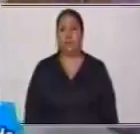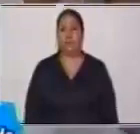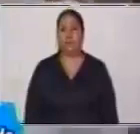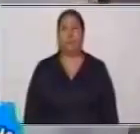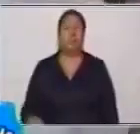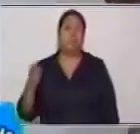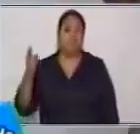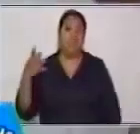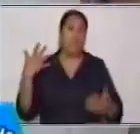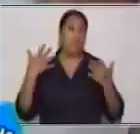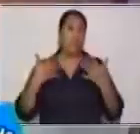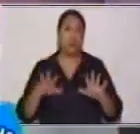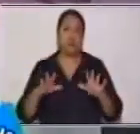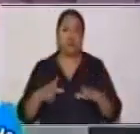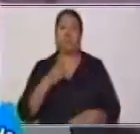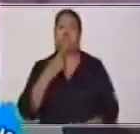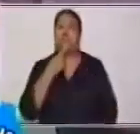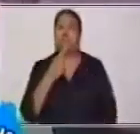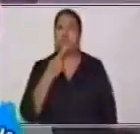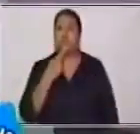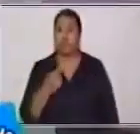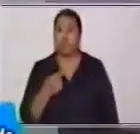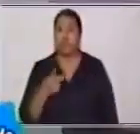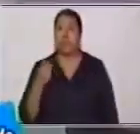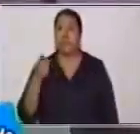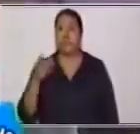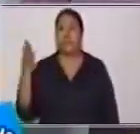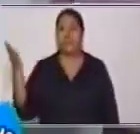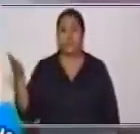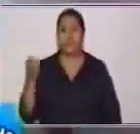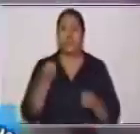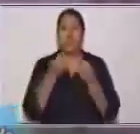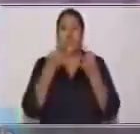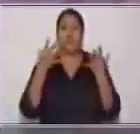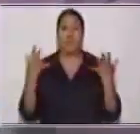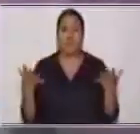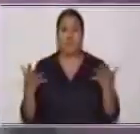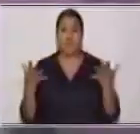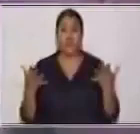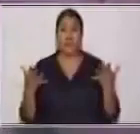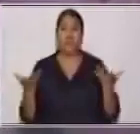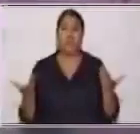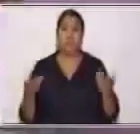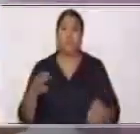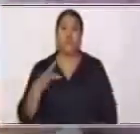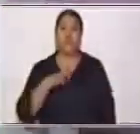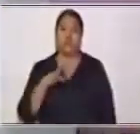Y aquí tenemos nuestra respuesta a la ecuación en la cual teníamos